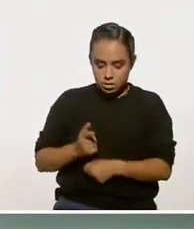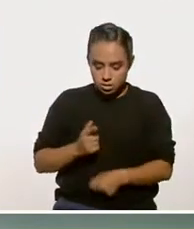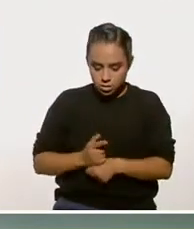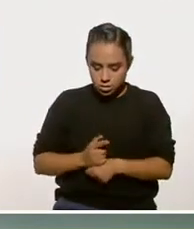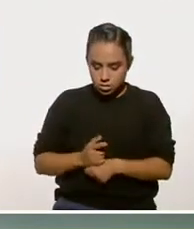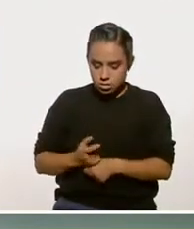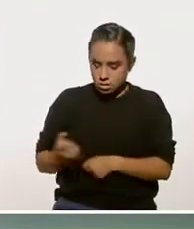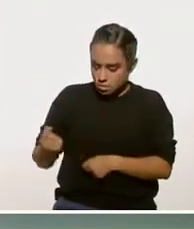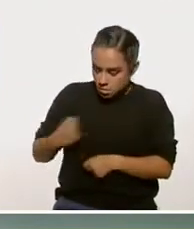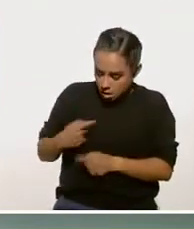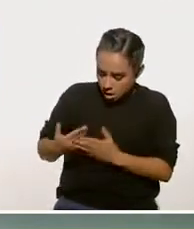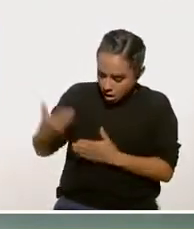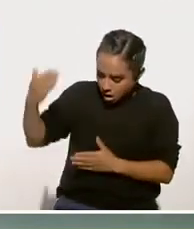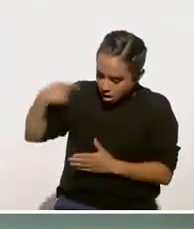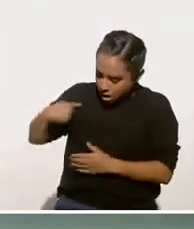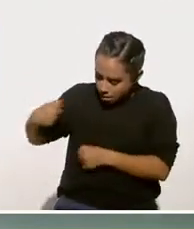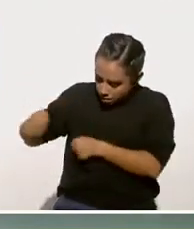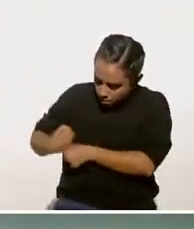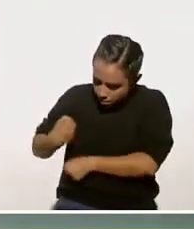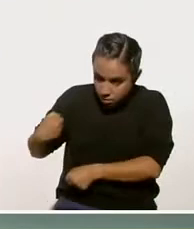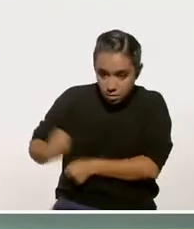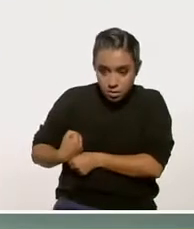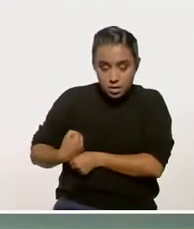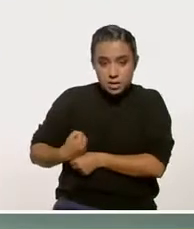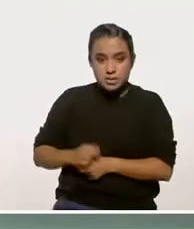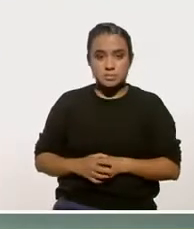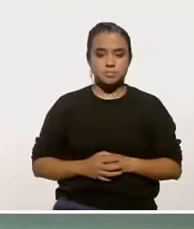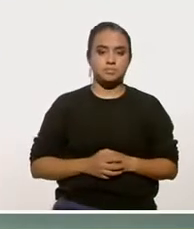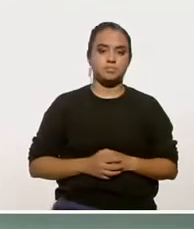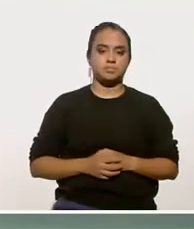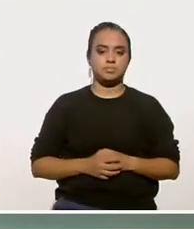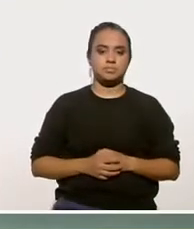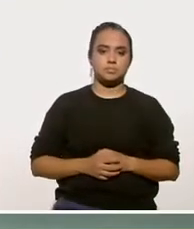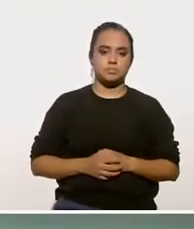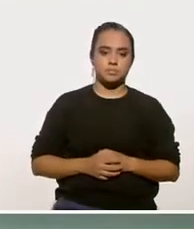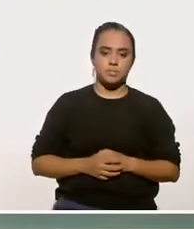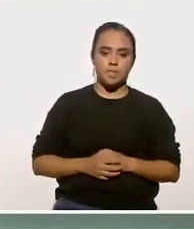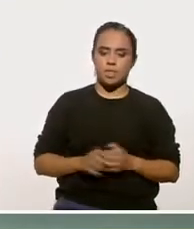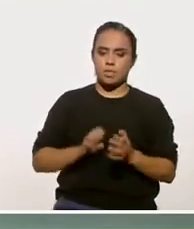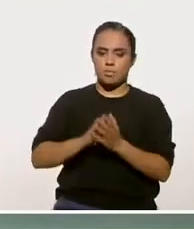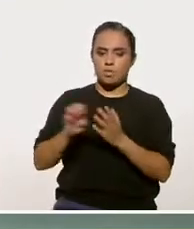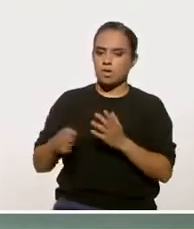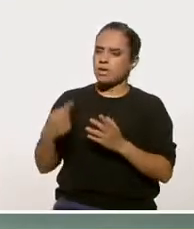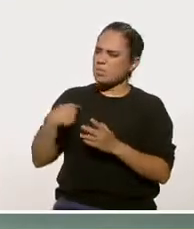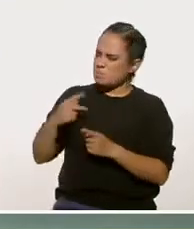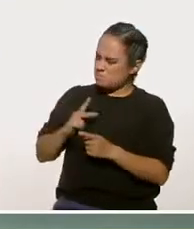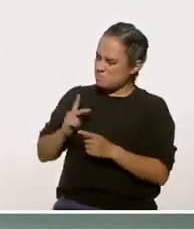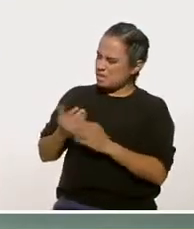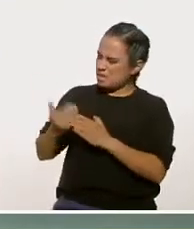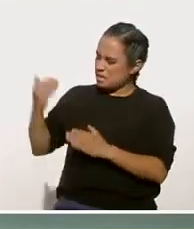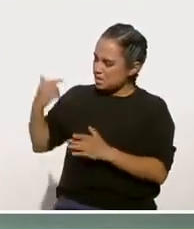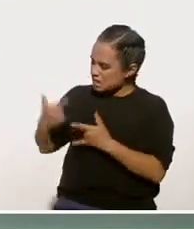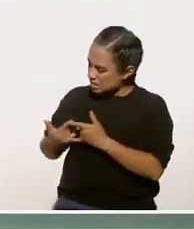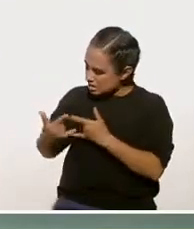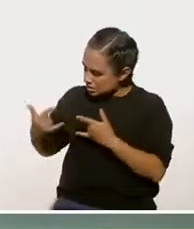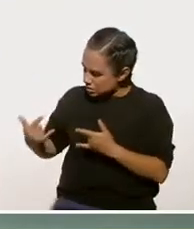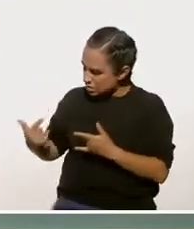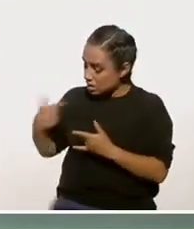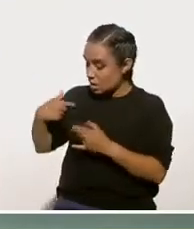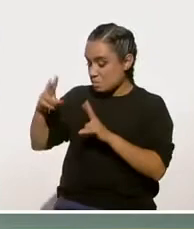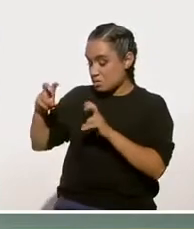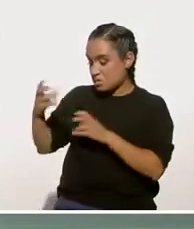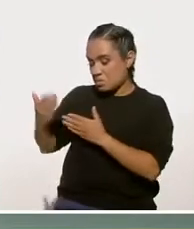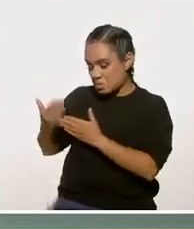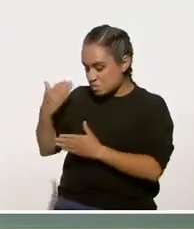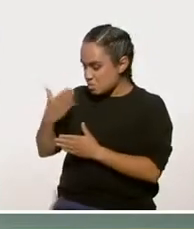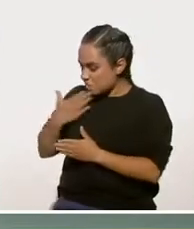mismos fueron víctimas de maltrato. Sí. Exacto, como confrontar un poquito tu historia y lo que supuestamente te funcionó, ¿no? Lo